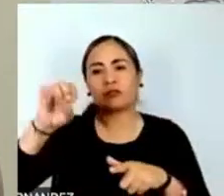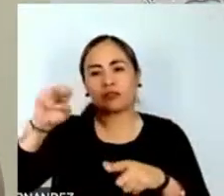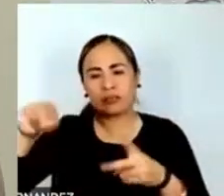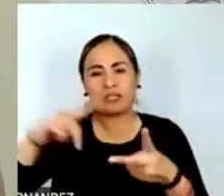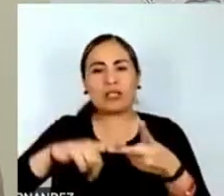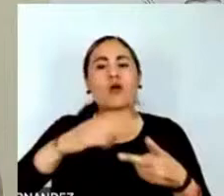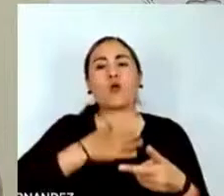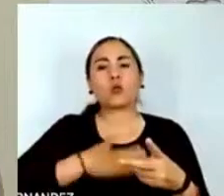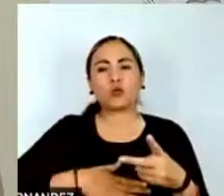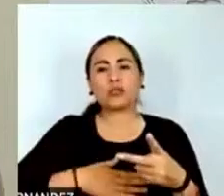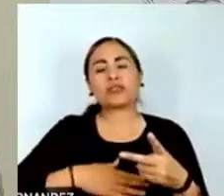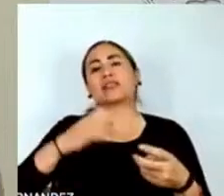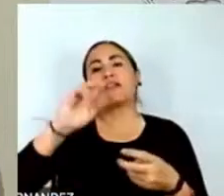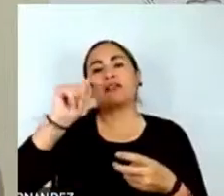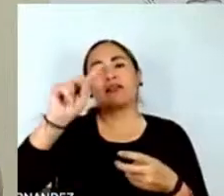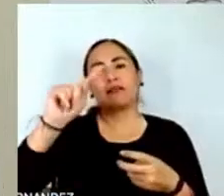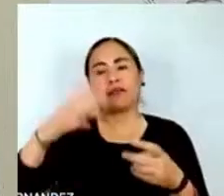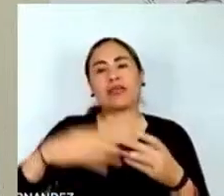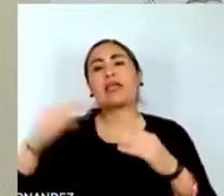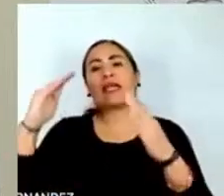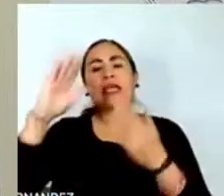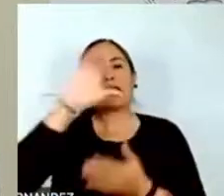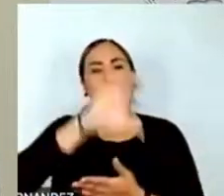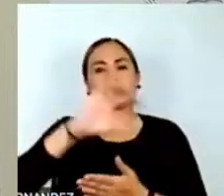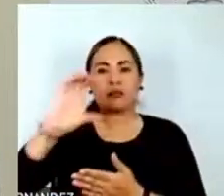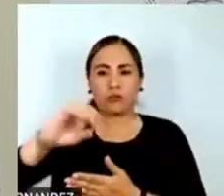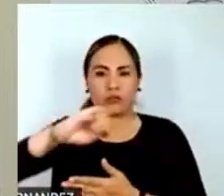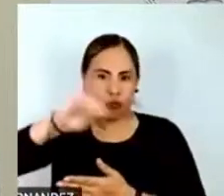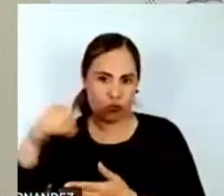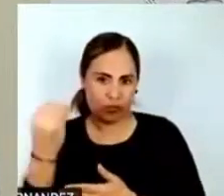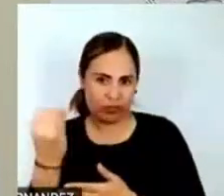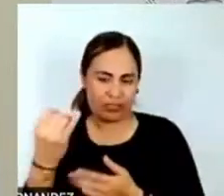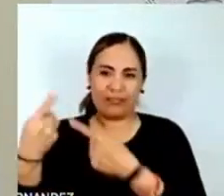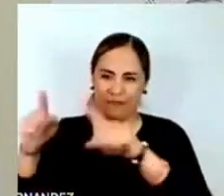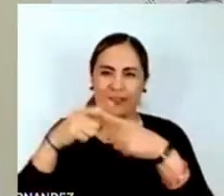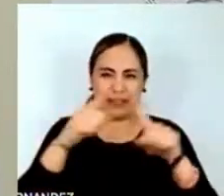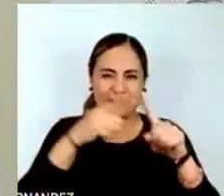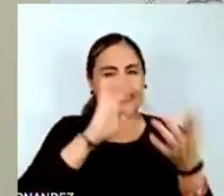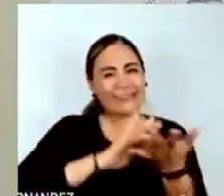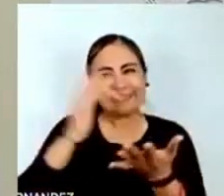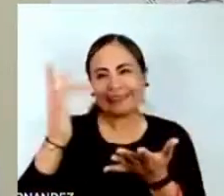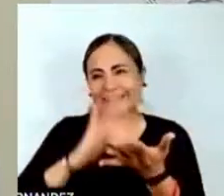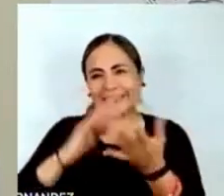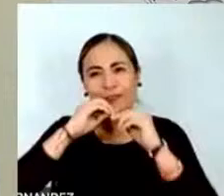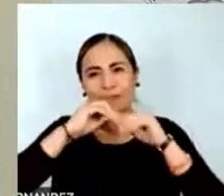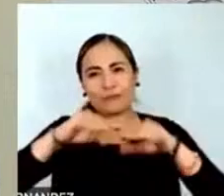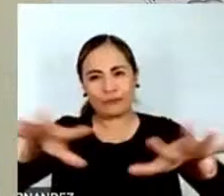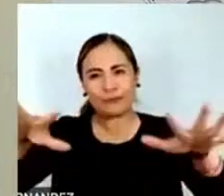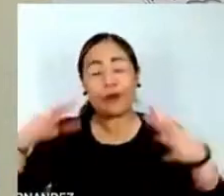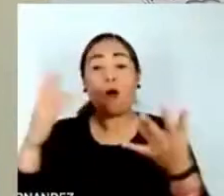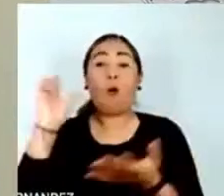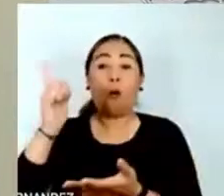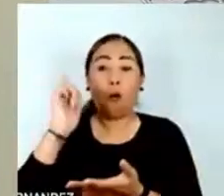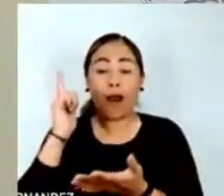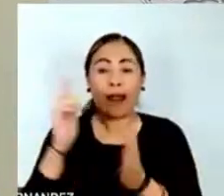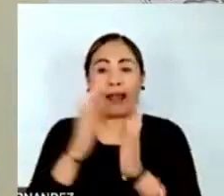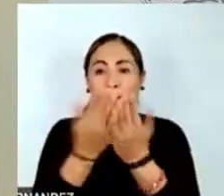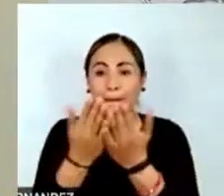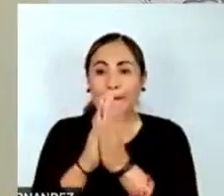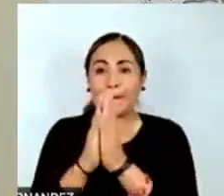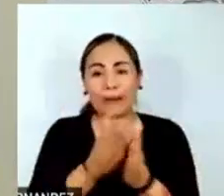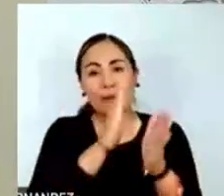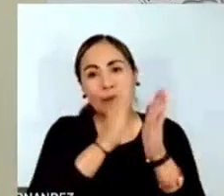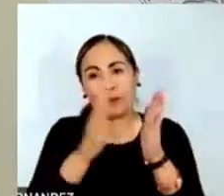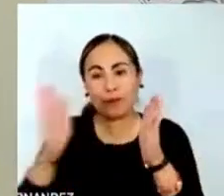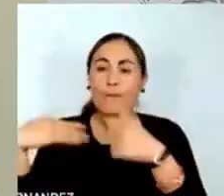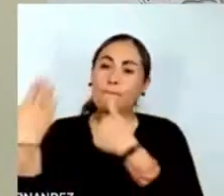Cultura Jurídica. Muchísimas gracias y esperamos de verdad que estas publicaciones puedan ser útiles, sobre todo para